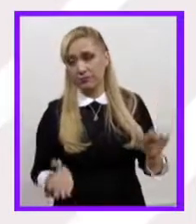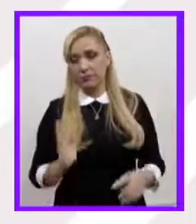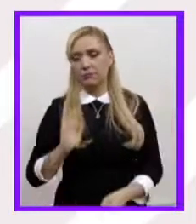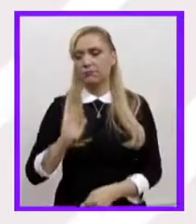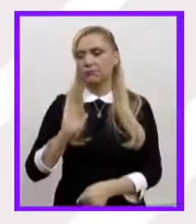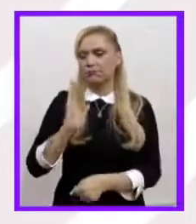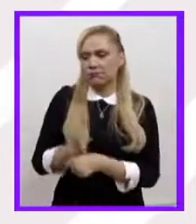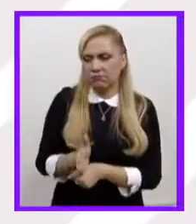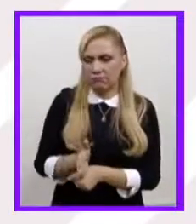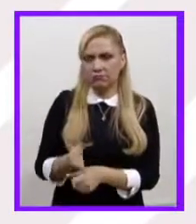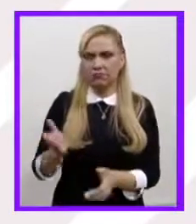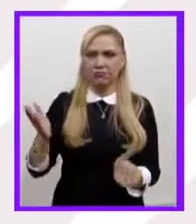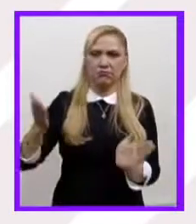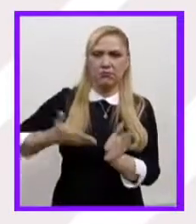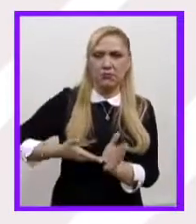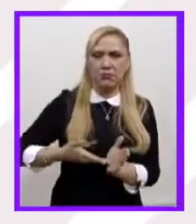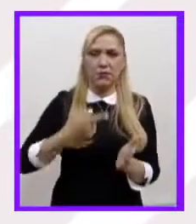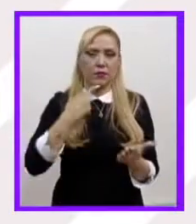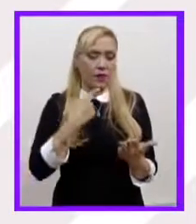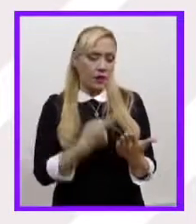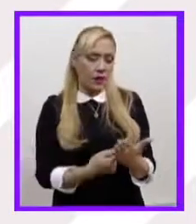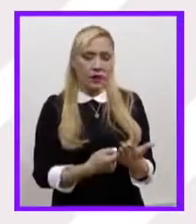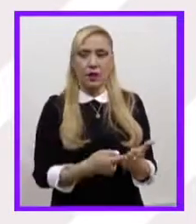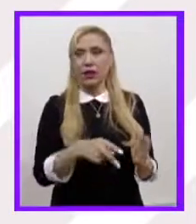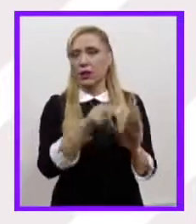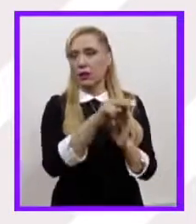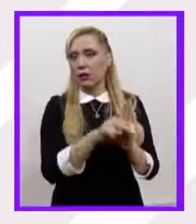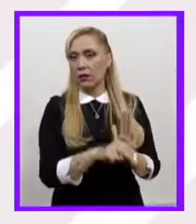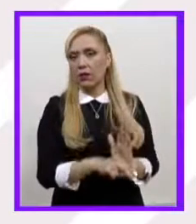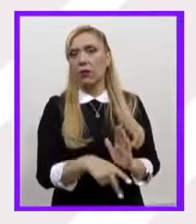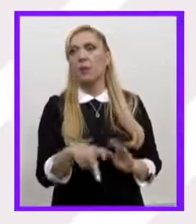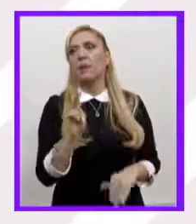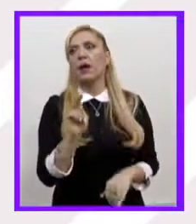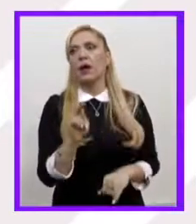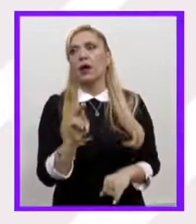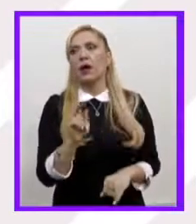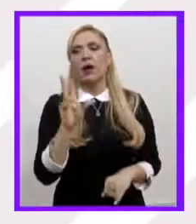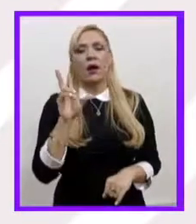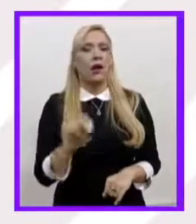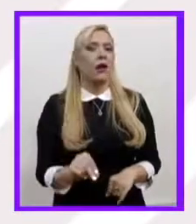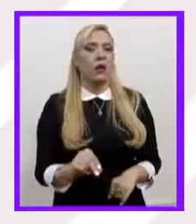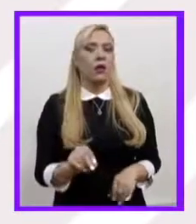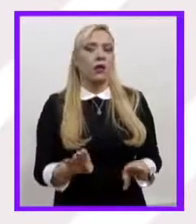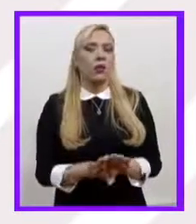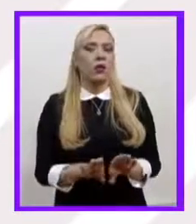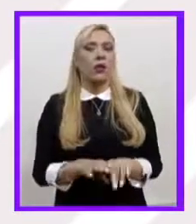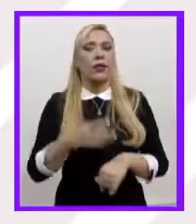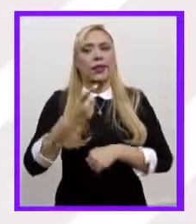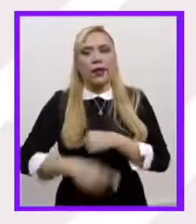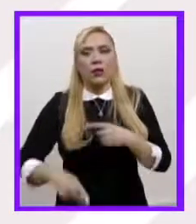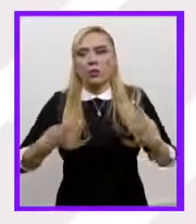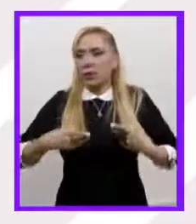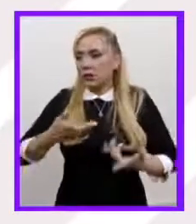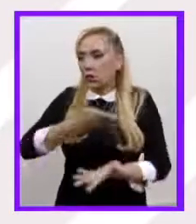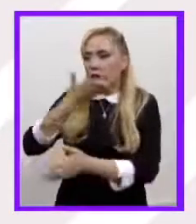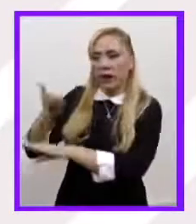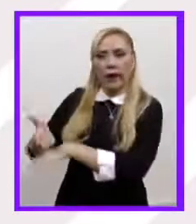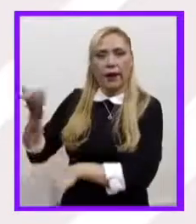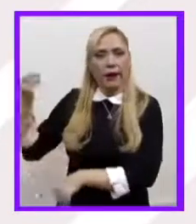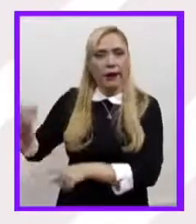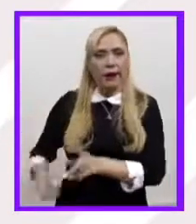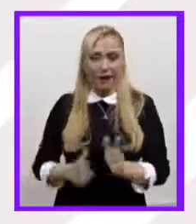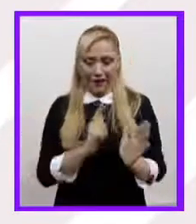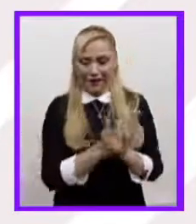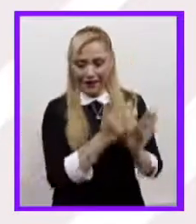la transgresión de lo que dice la norma y no tanto con la transgresión o el daño que se le hace a una víctima, y que hemos tratado